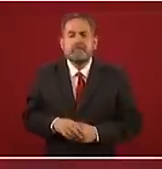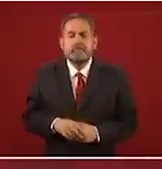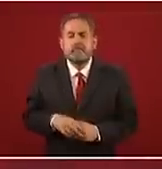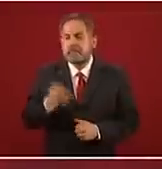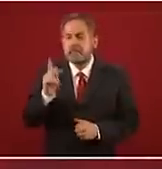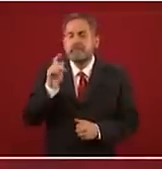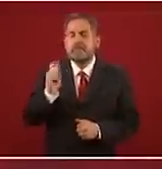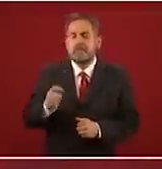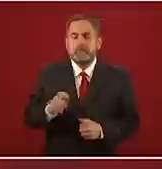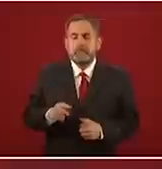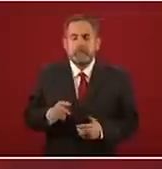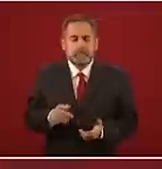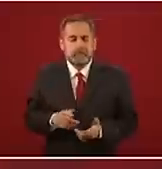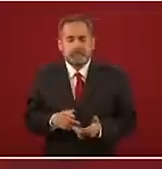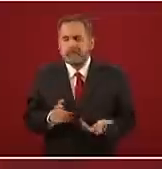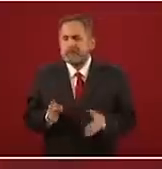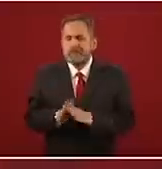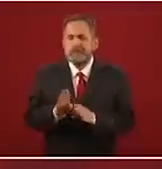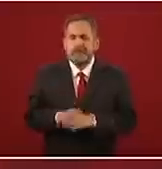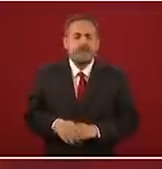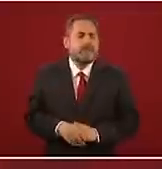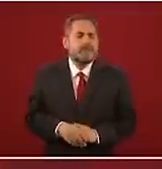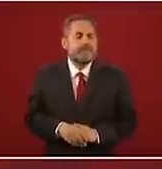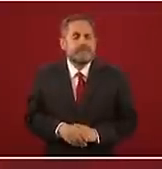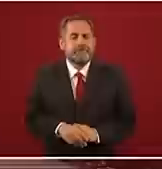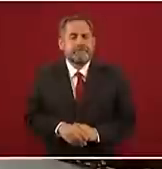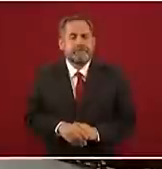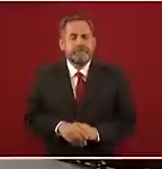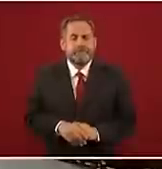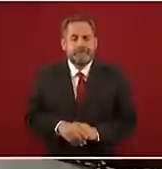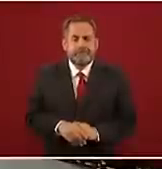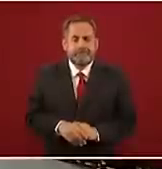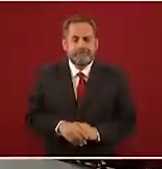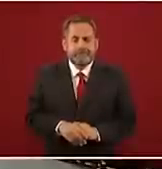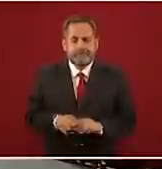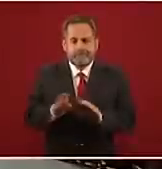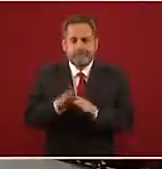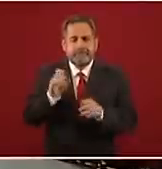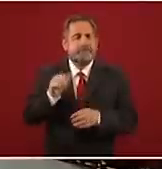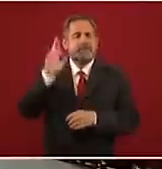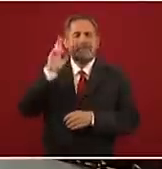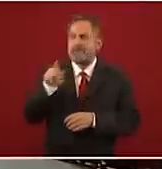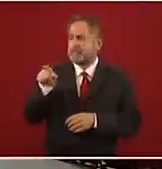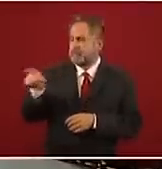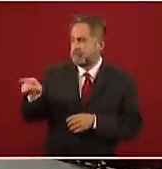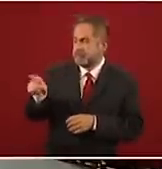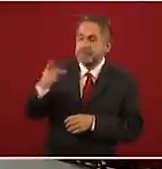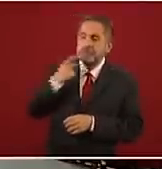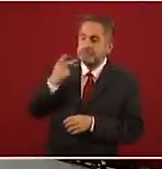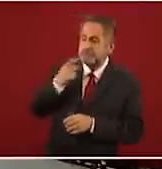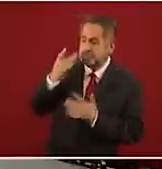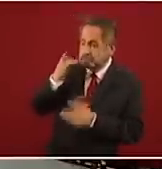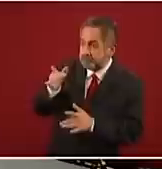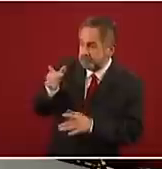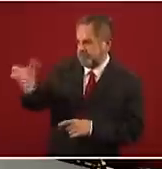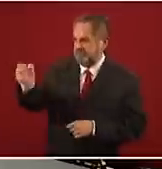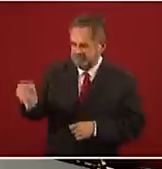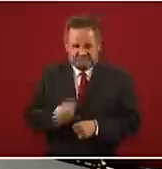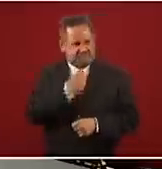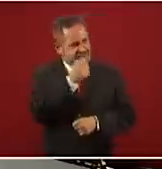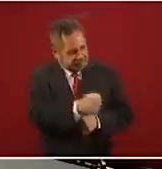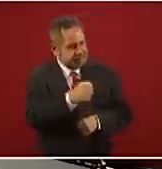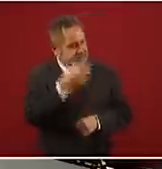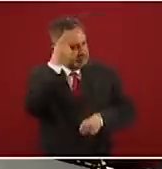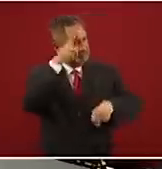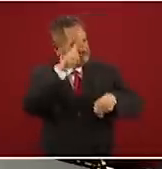Pero, ¿qué quieren? ¿Cuáles eran los cargos o de los cargos más